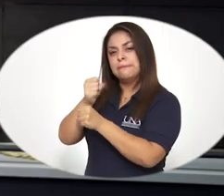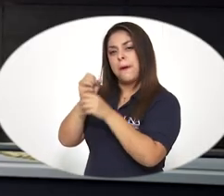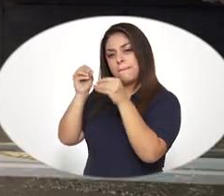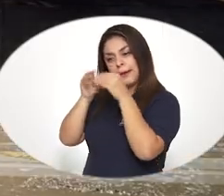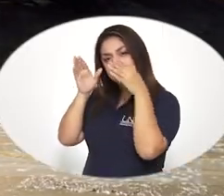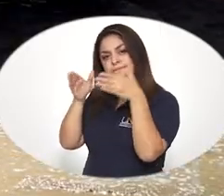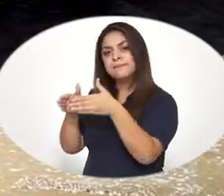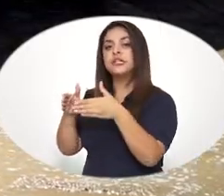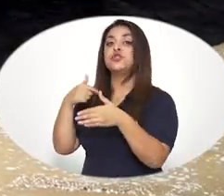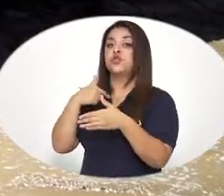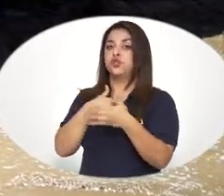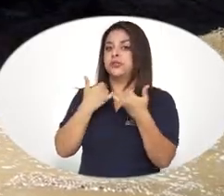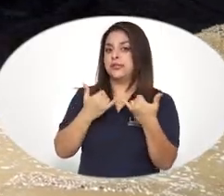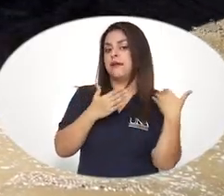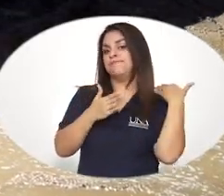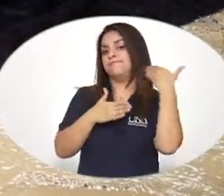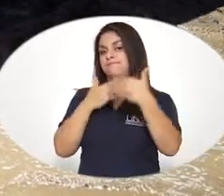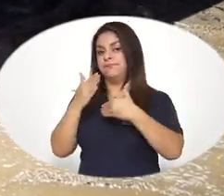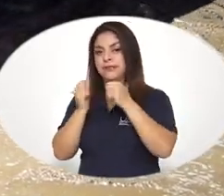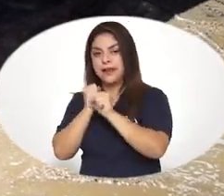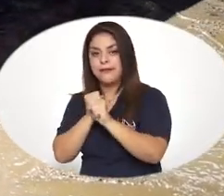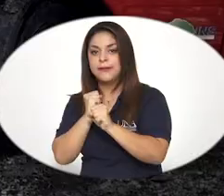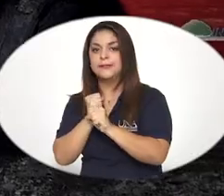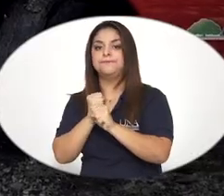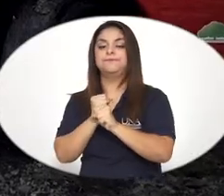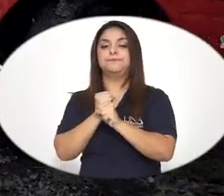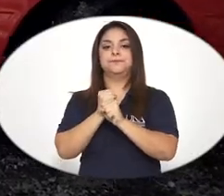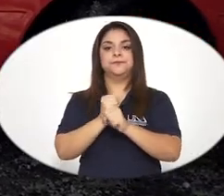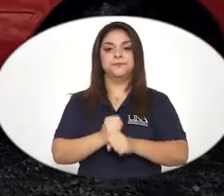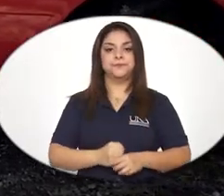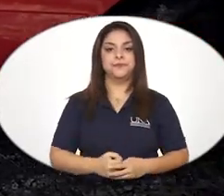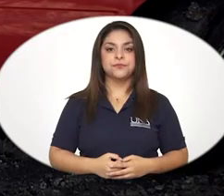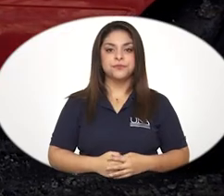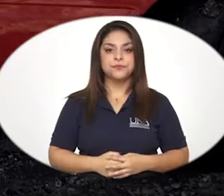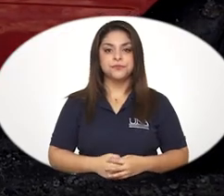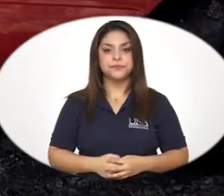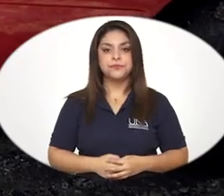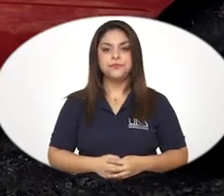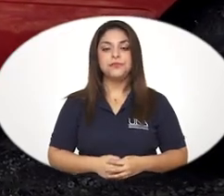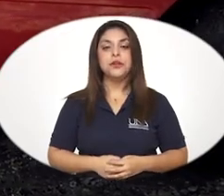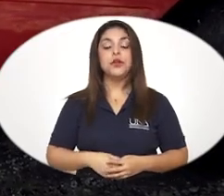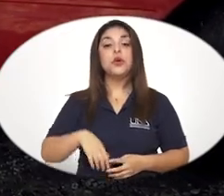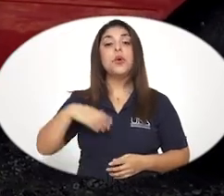los que tenemos que trabajar más y con los que hemos venido trabajando.